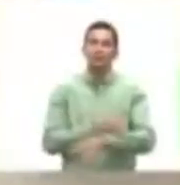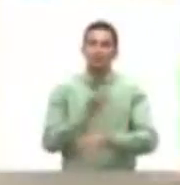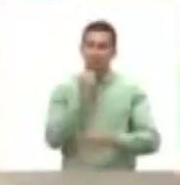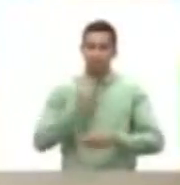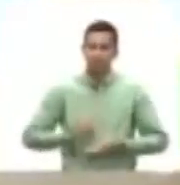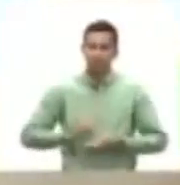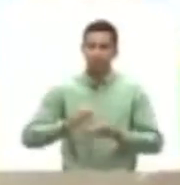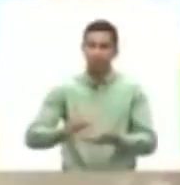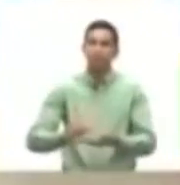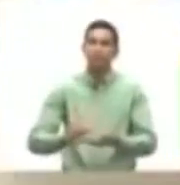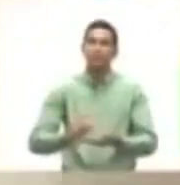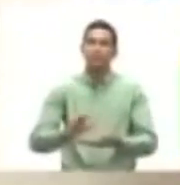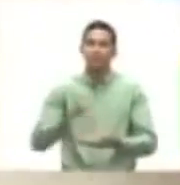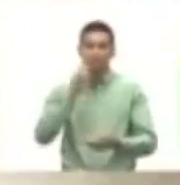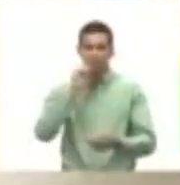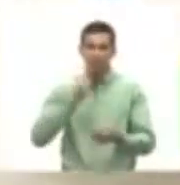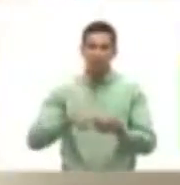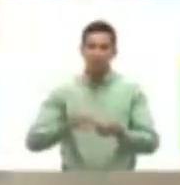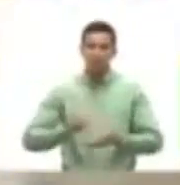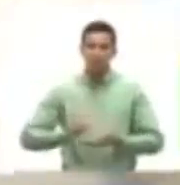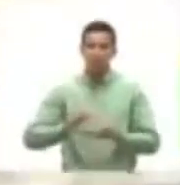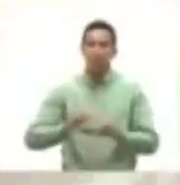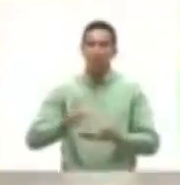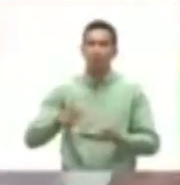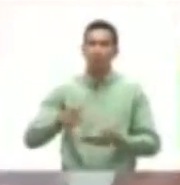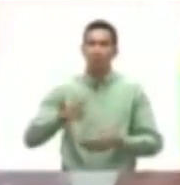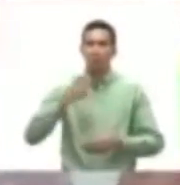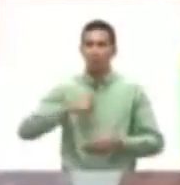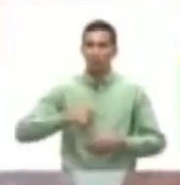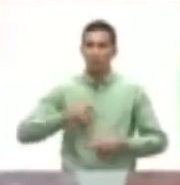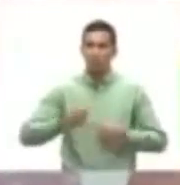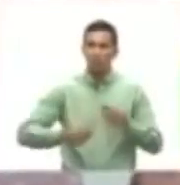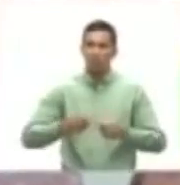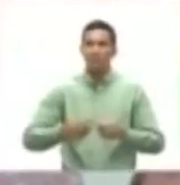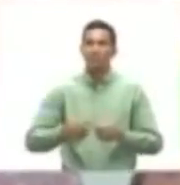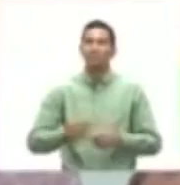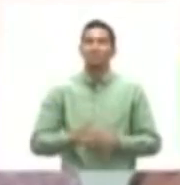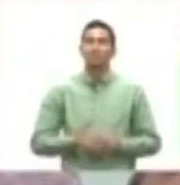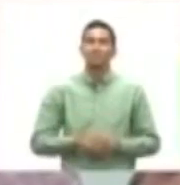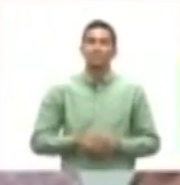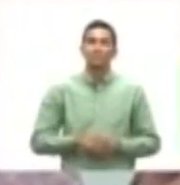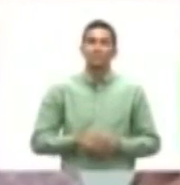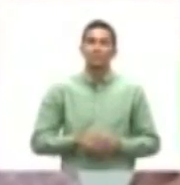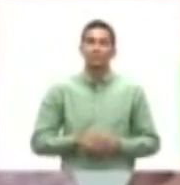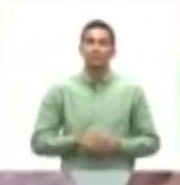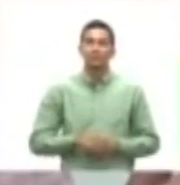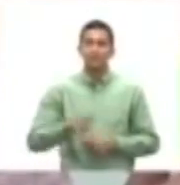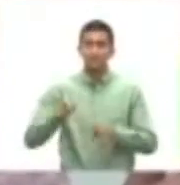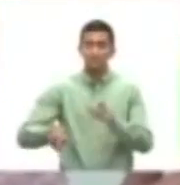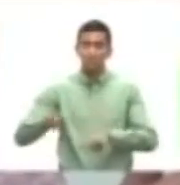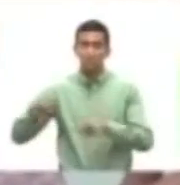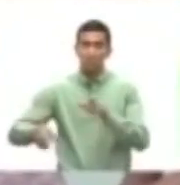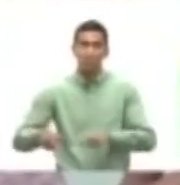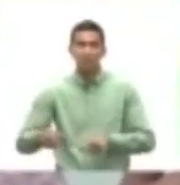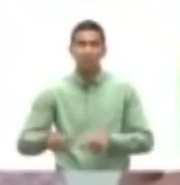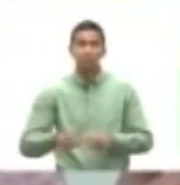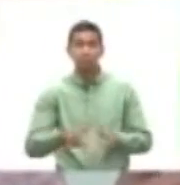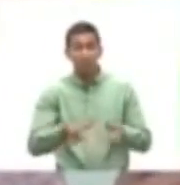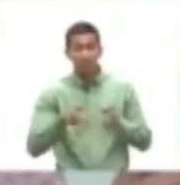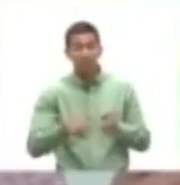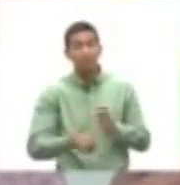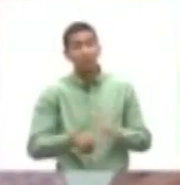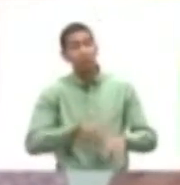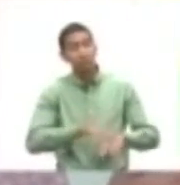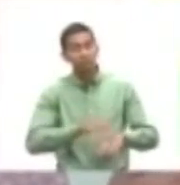paquete, supuestamente con el dinero que estaban exigiendo al comerciante. Estas personas, intimidando al dueño del vehículo,